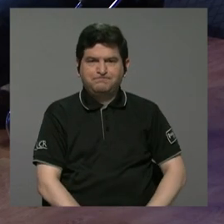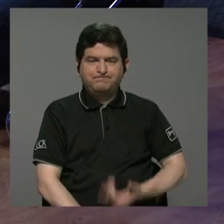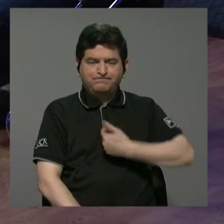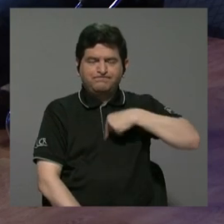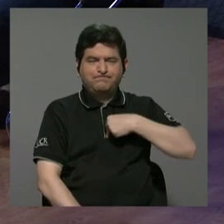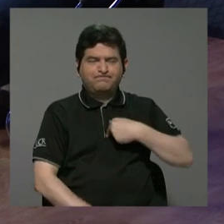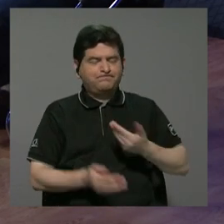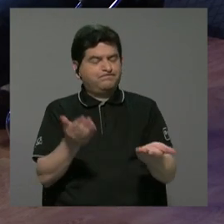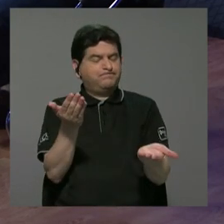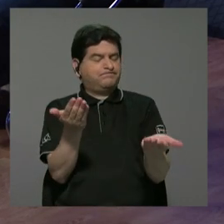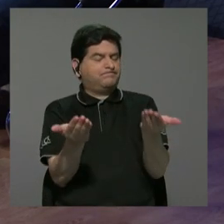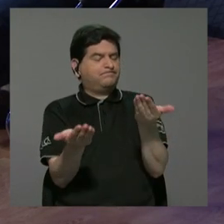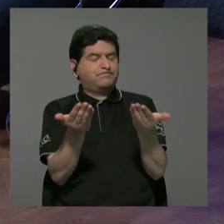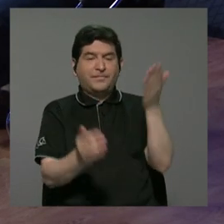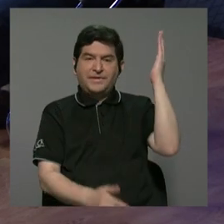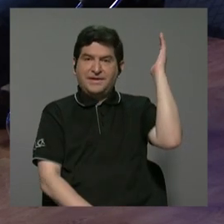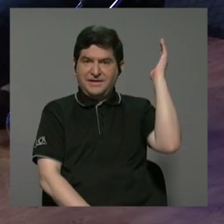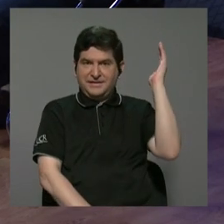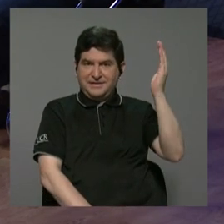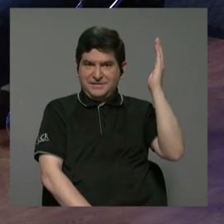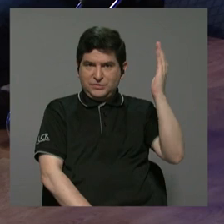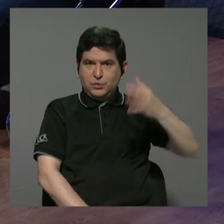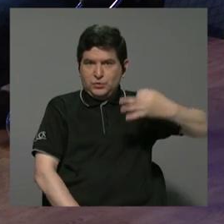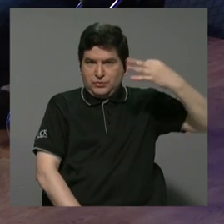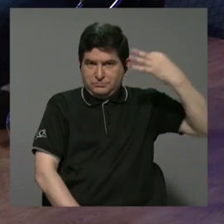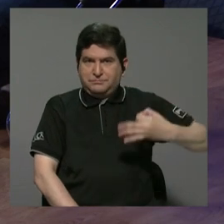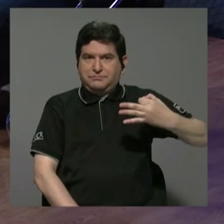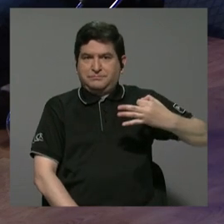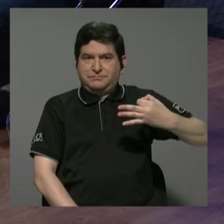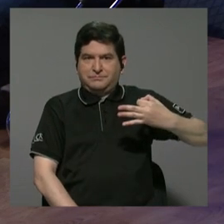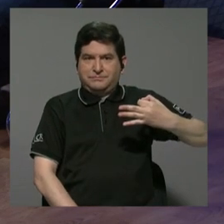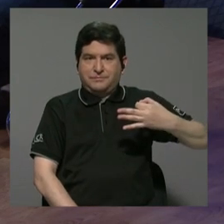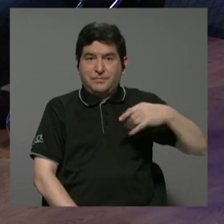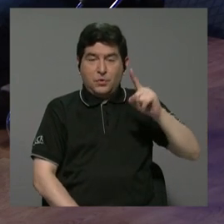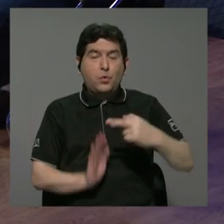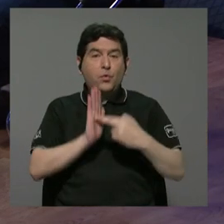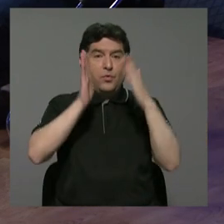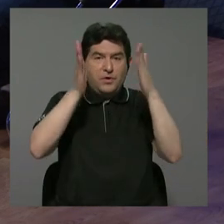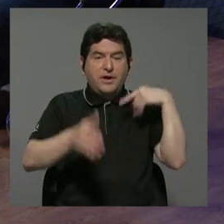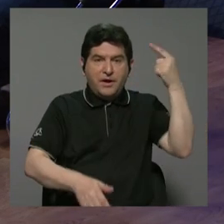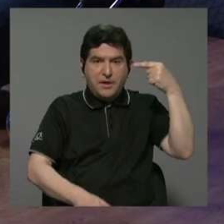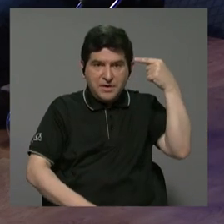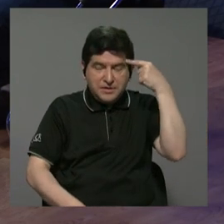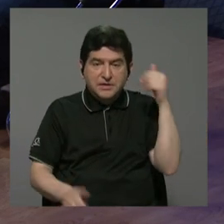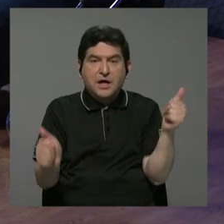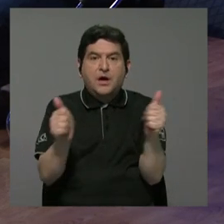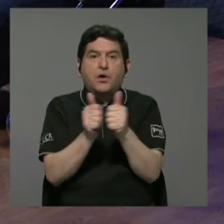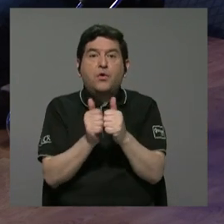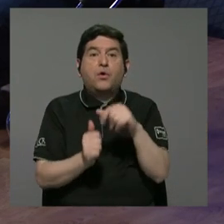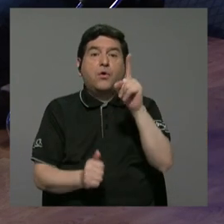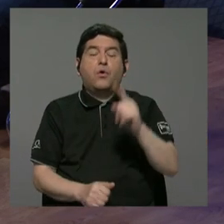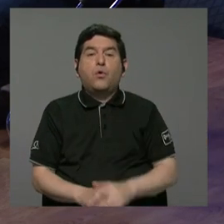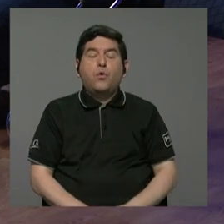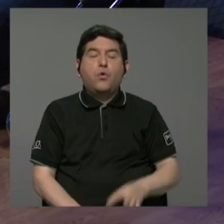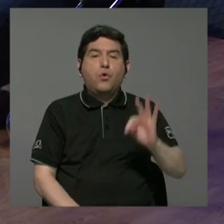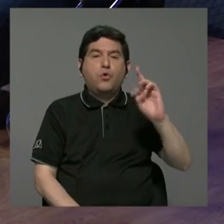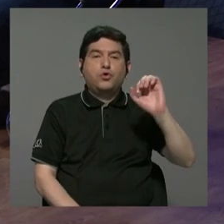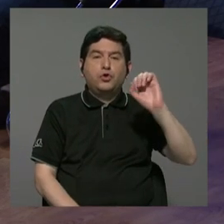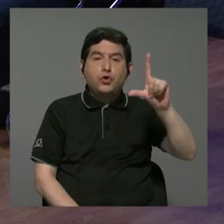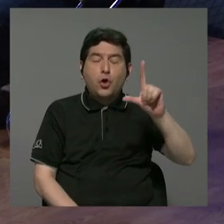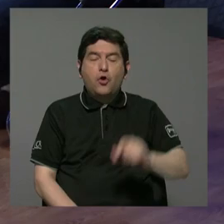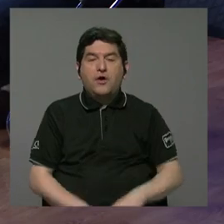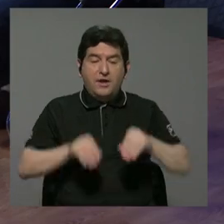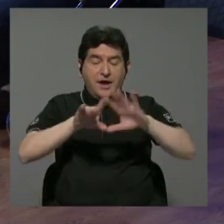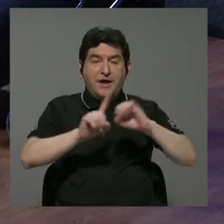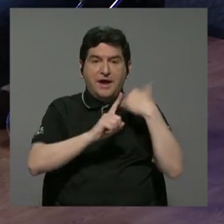podemos equiparar el discurso oficial de un representante de gobierno con el de un troll en redes sociales. Es decir,